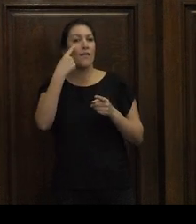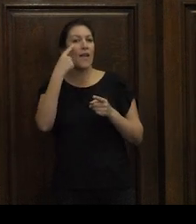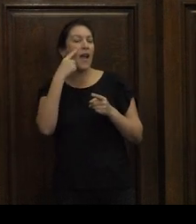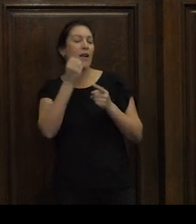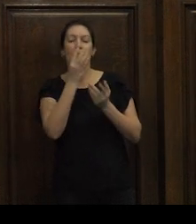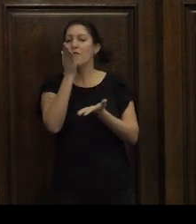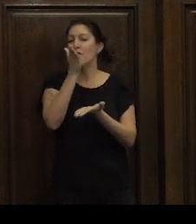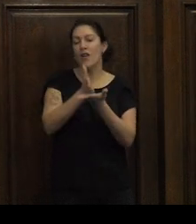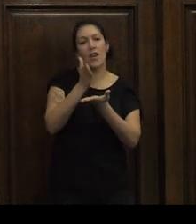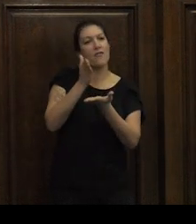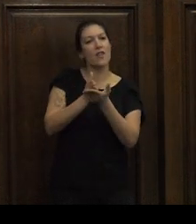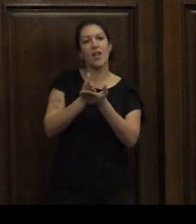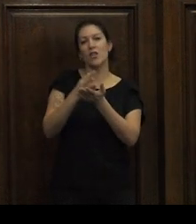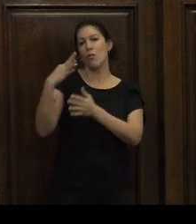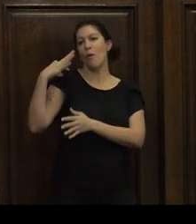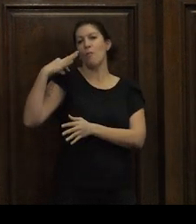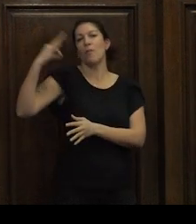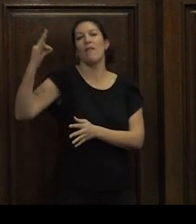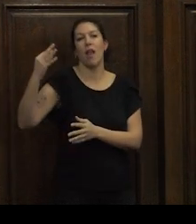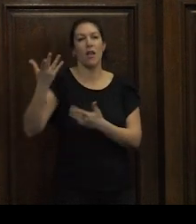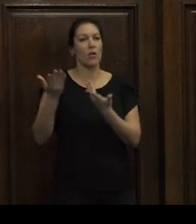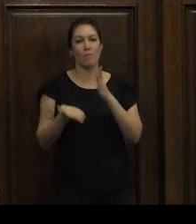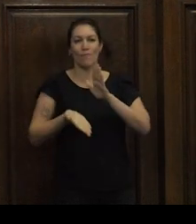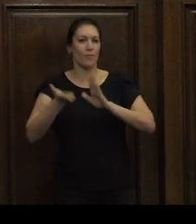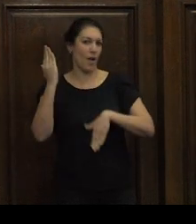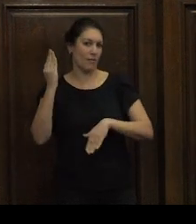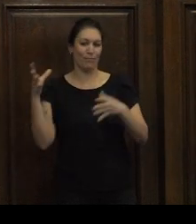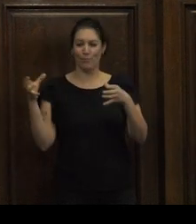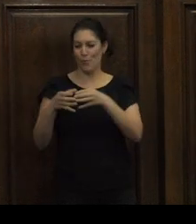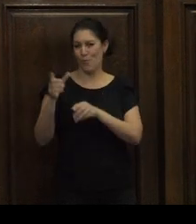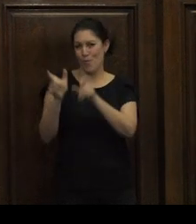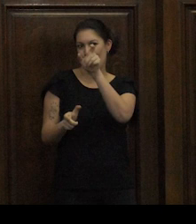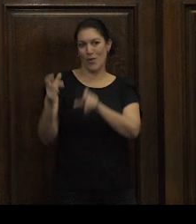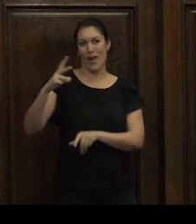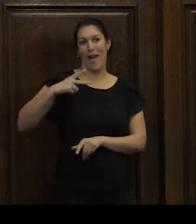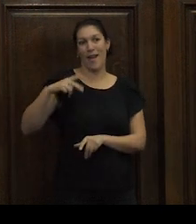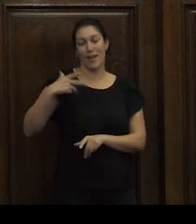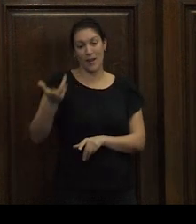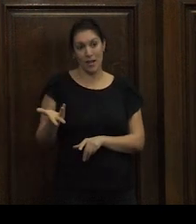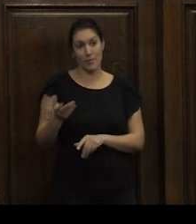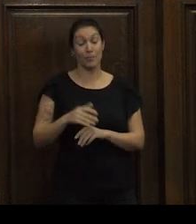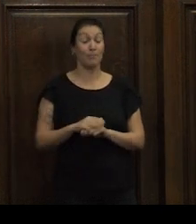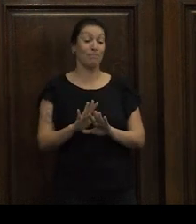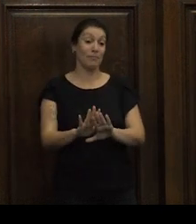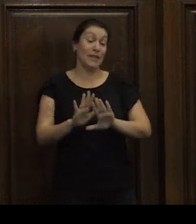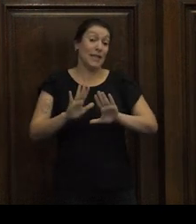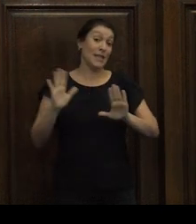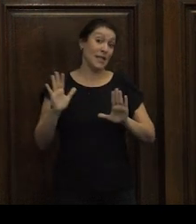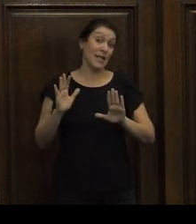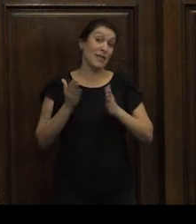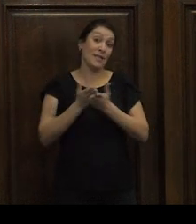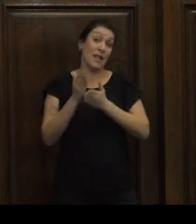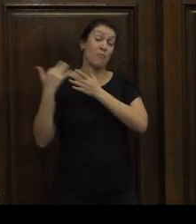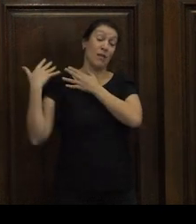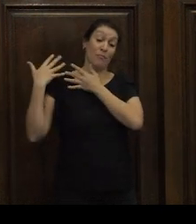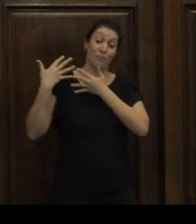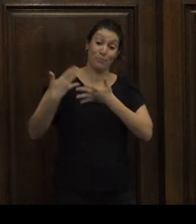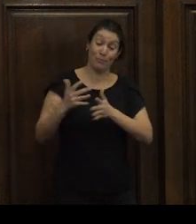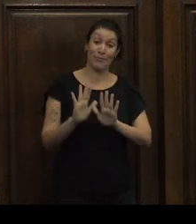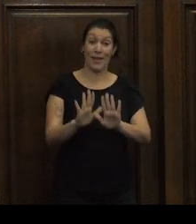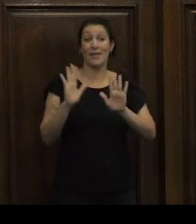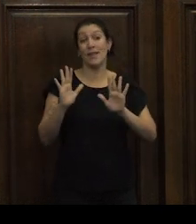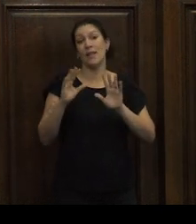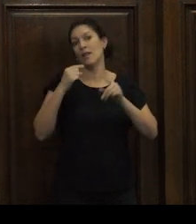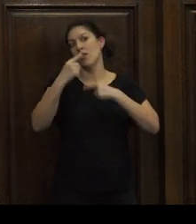más beneficios y privilegios, en fin, que los demás. Se dice, como suele decirse, las cosas son así, siempre o casi siempre fueron así